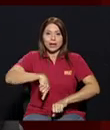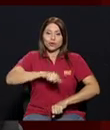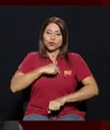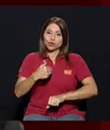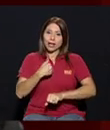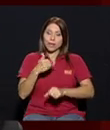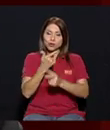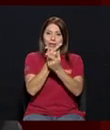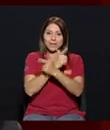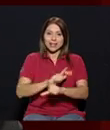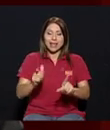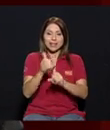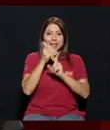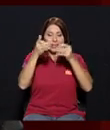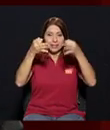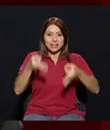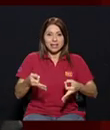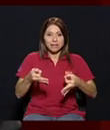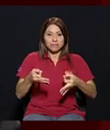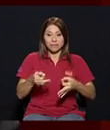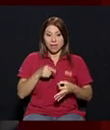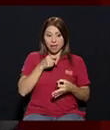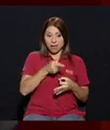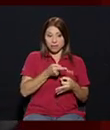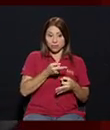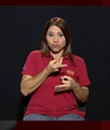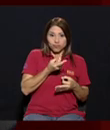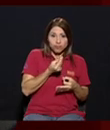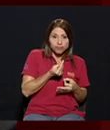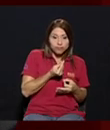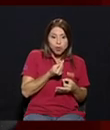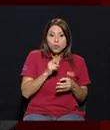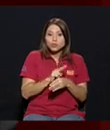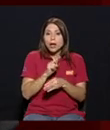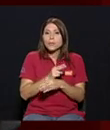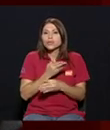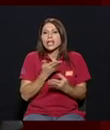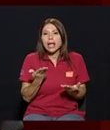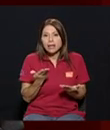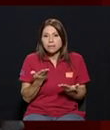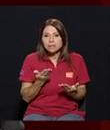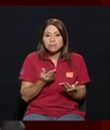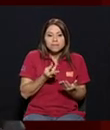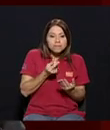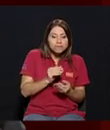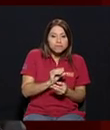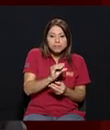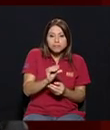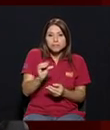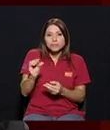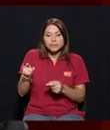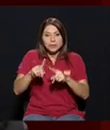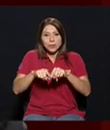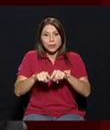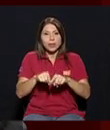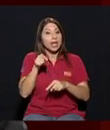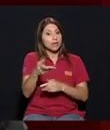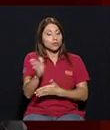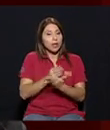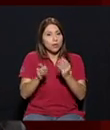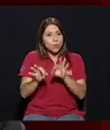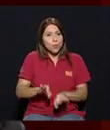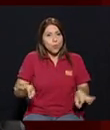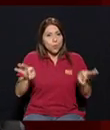esta libertad de decidir en qué invertimos más nuestro dinero, por decirlo de alguna manera. Y creo que aquí es un